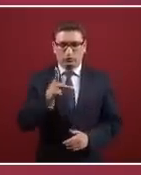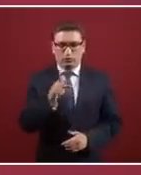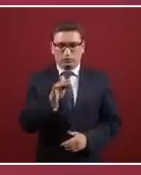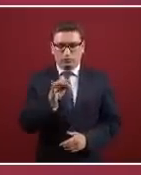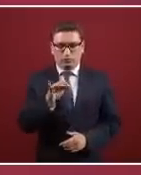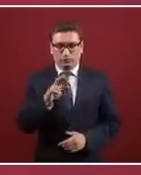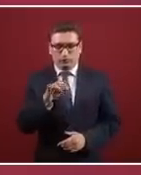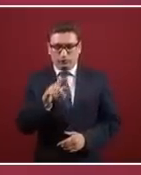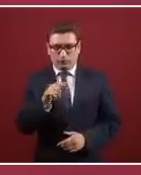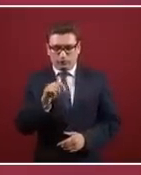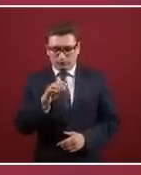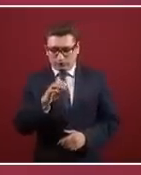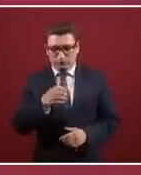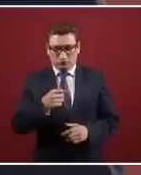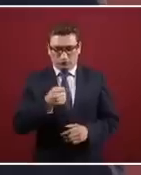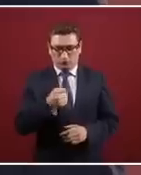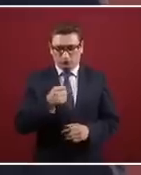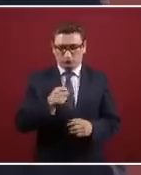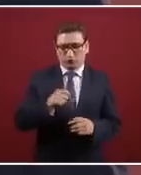maderista,